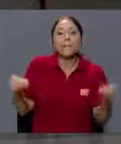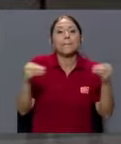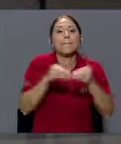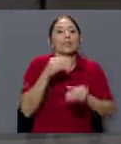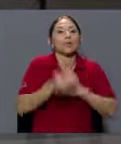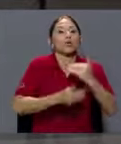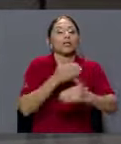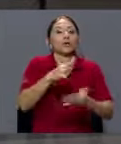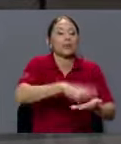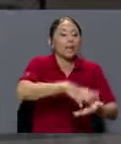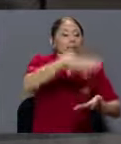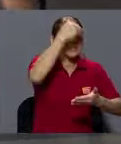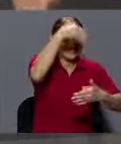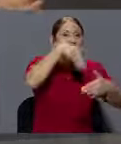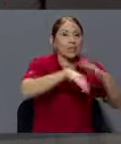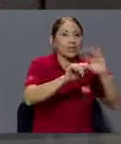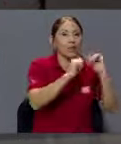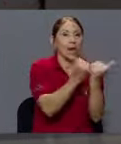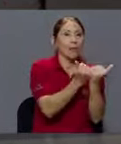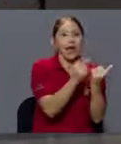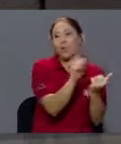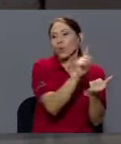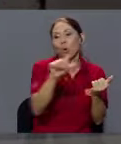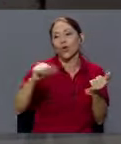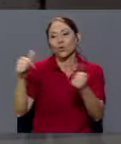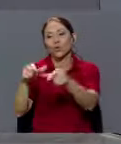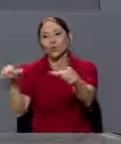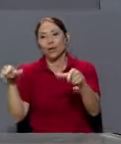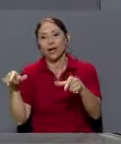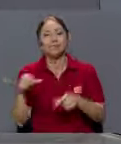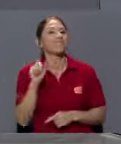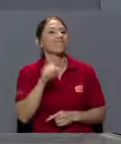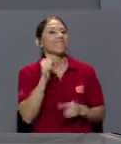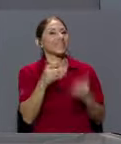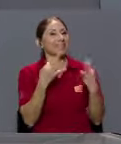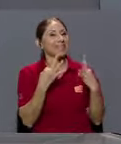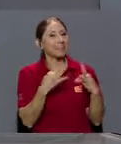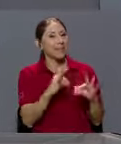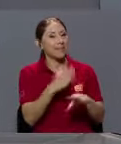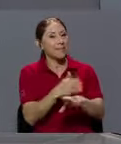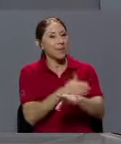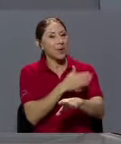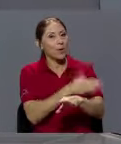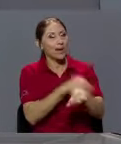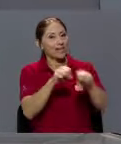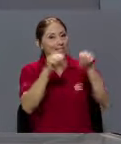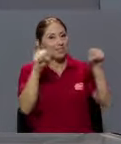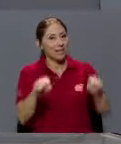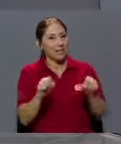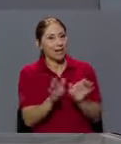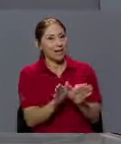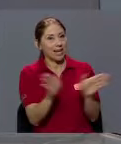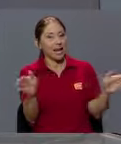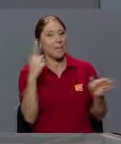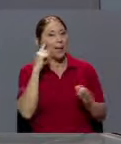procesos de aprendizaje en las aulas y no en otros lugares que no quisiéramos que esté. De lo que se trata es de mejorar el sistema en general, de manera global, para beneficiar a la